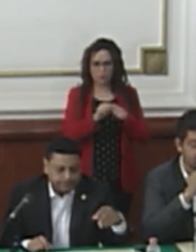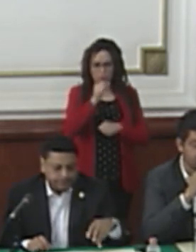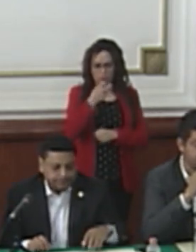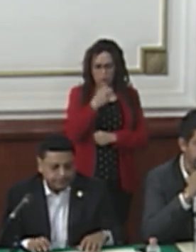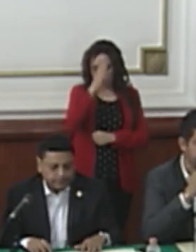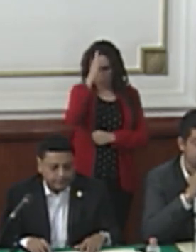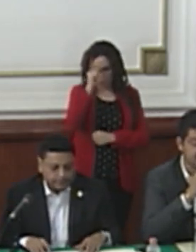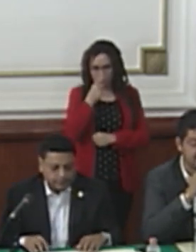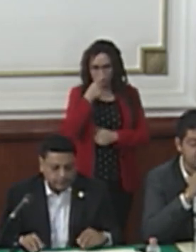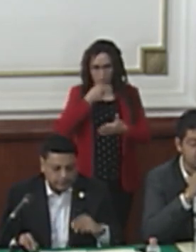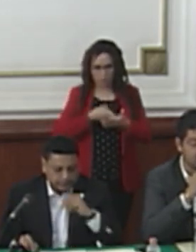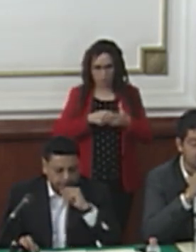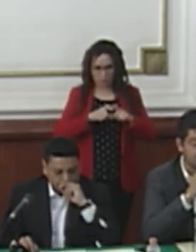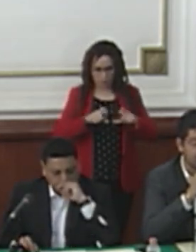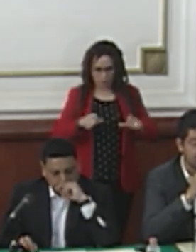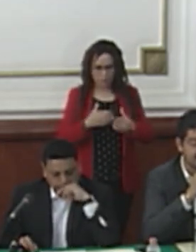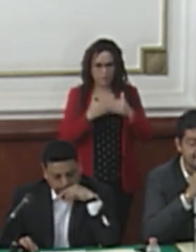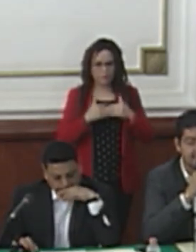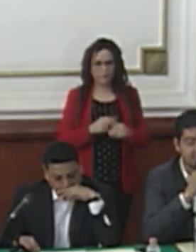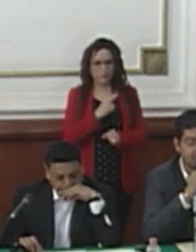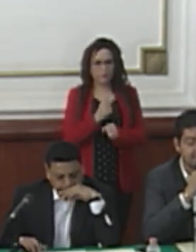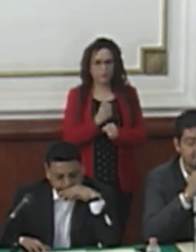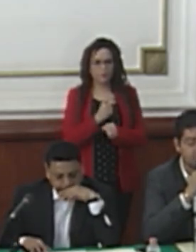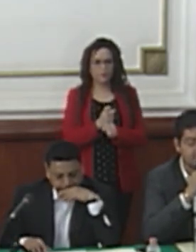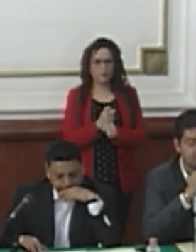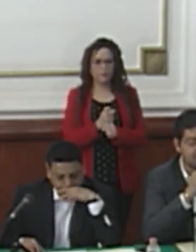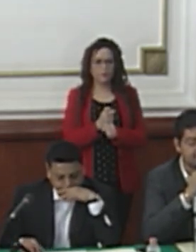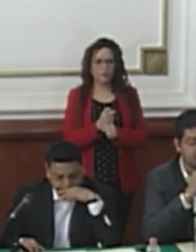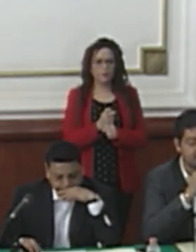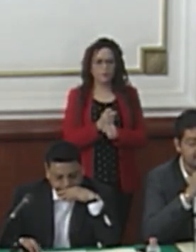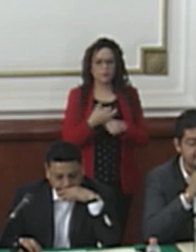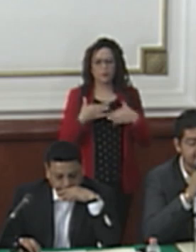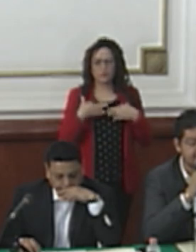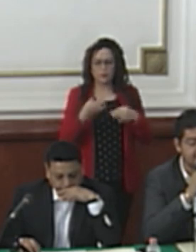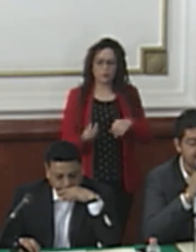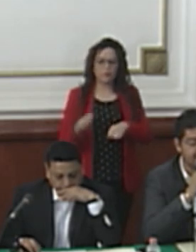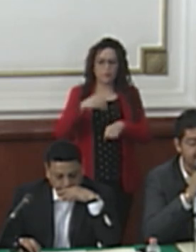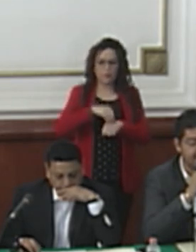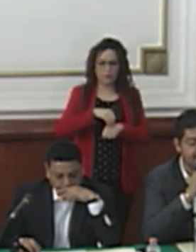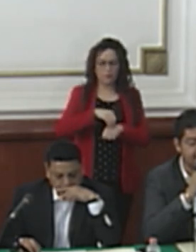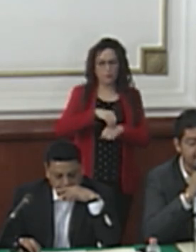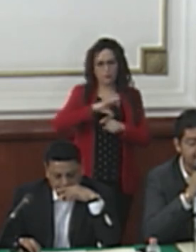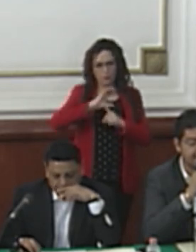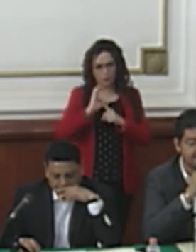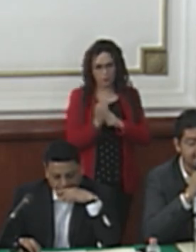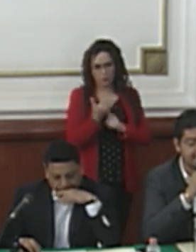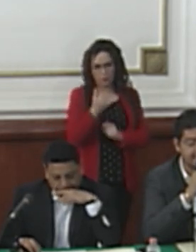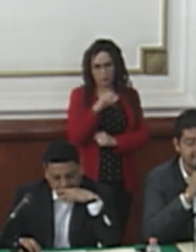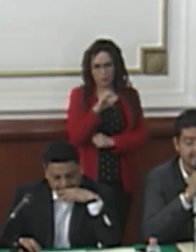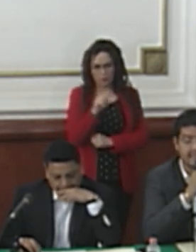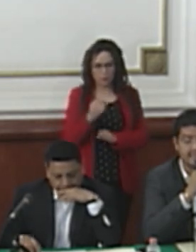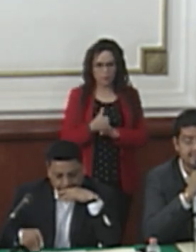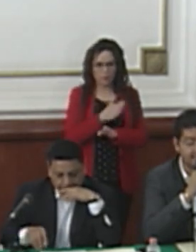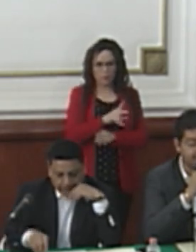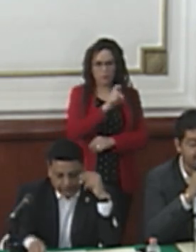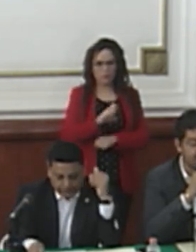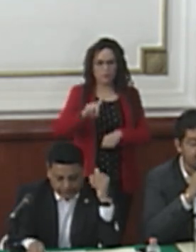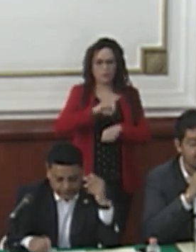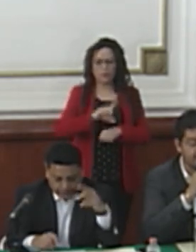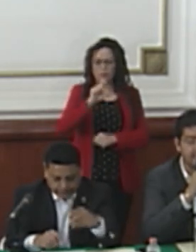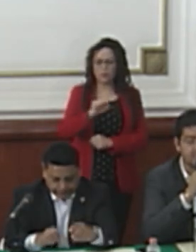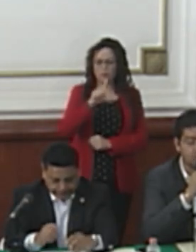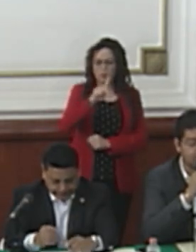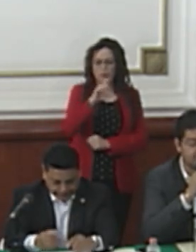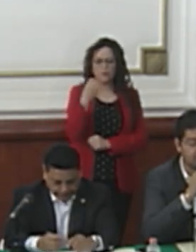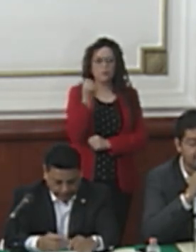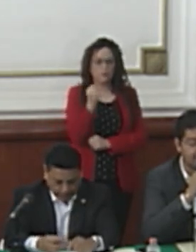acuerdo. Segundo, la instalación de las comisiones y comités se llevará antes del 27 de septiembre y